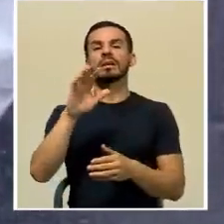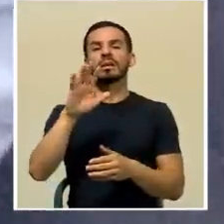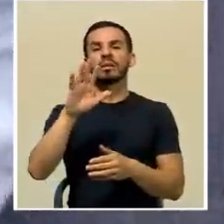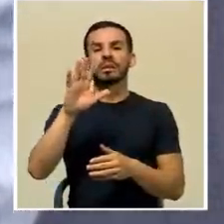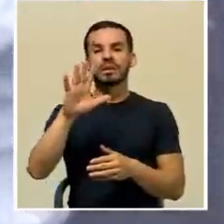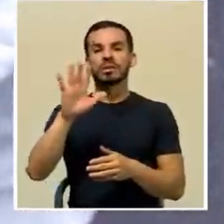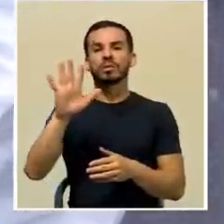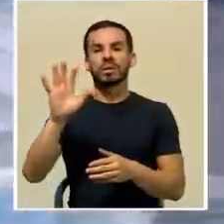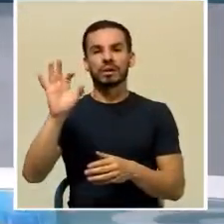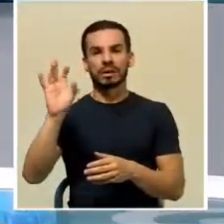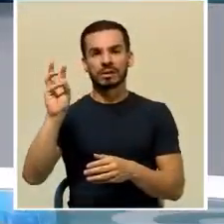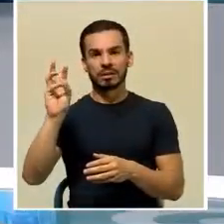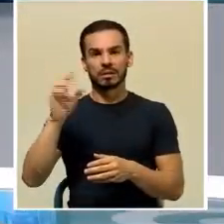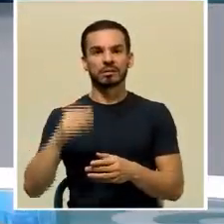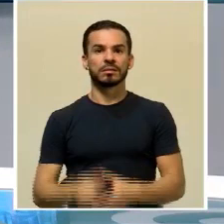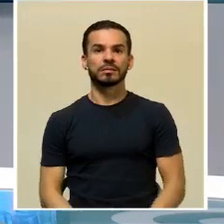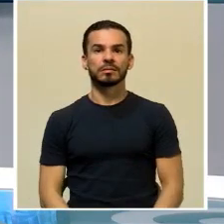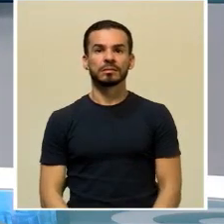9.546.